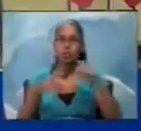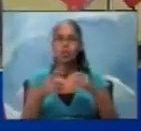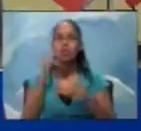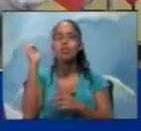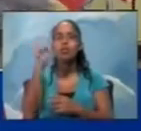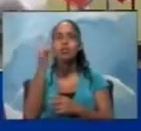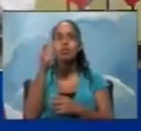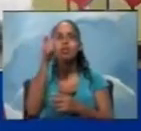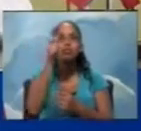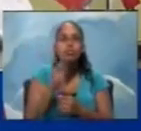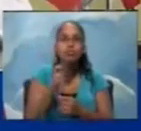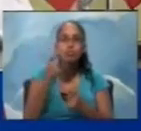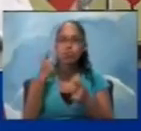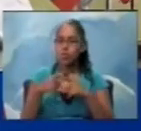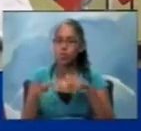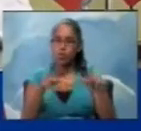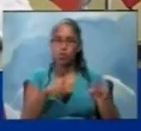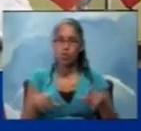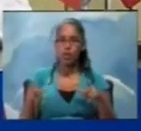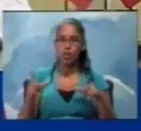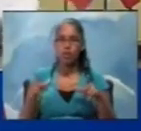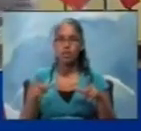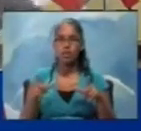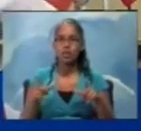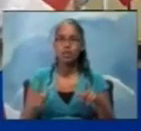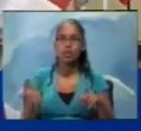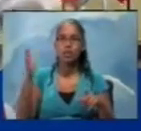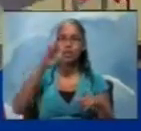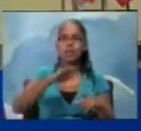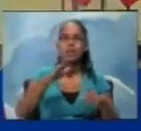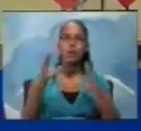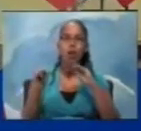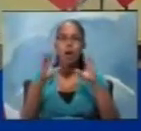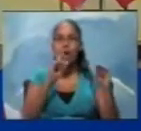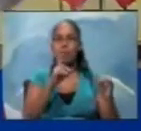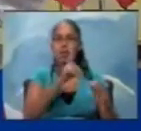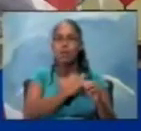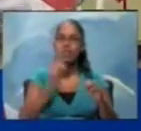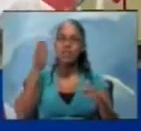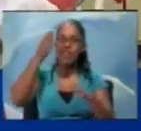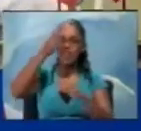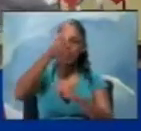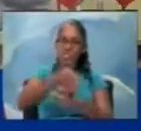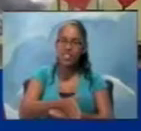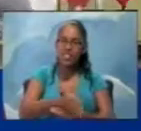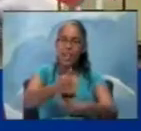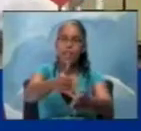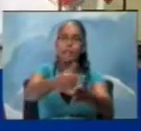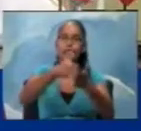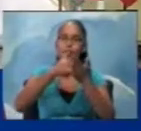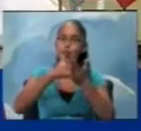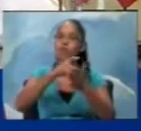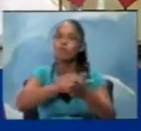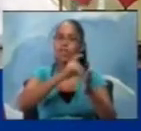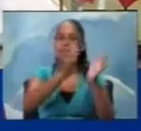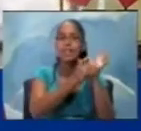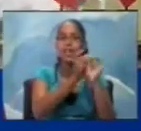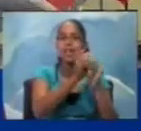podemos salir por otra parte. Estamos hablando de la entrada triunfal de